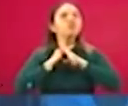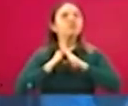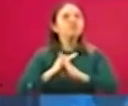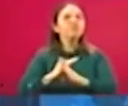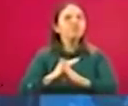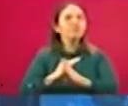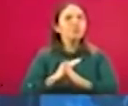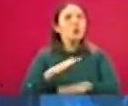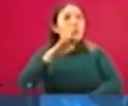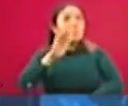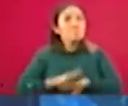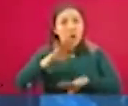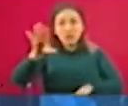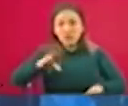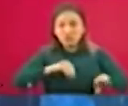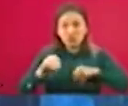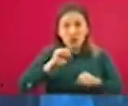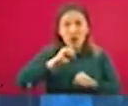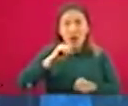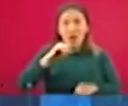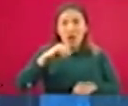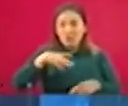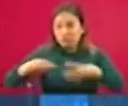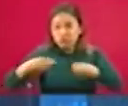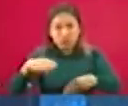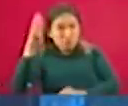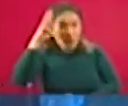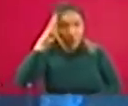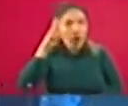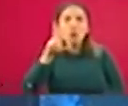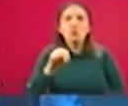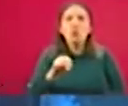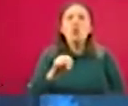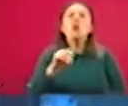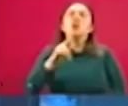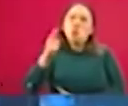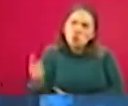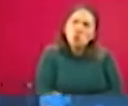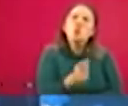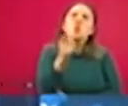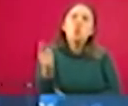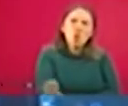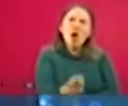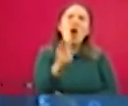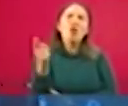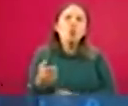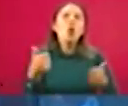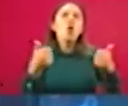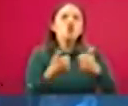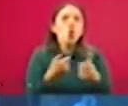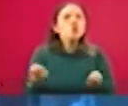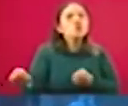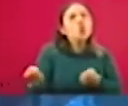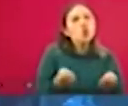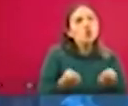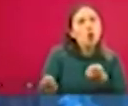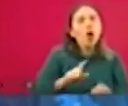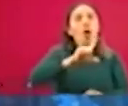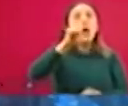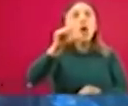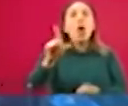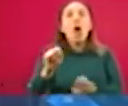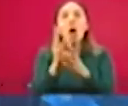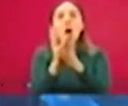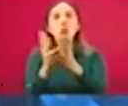enfermedad, o una enfermedad muy leve, se recuperen y permitan esta inmunidad poblacional. En su momento, ahora, doctor,